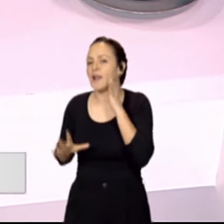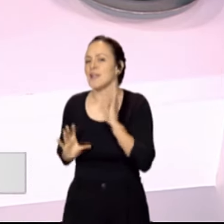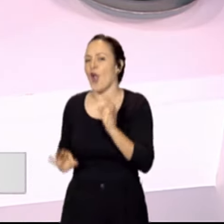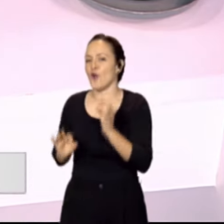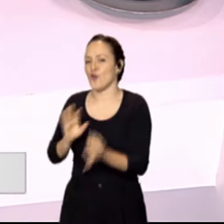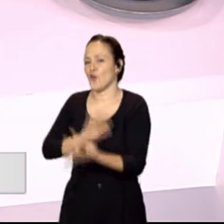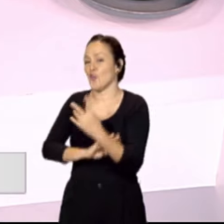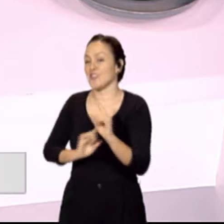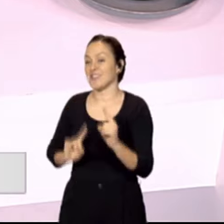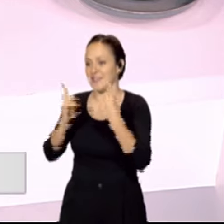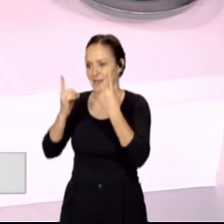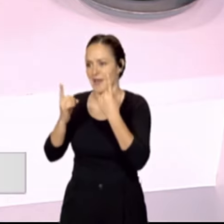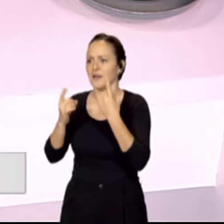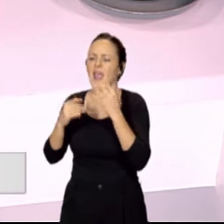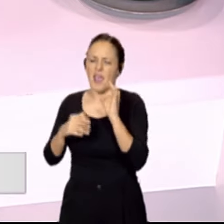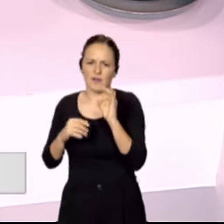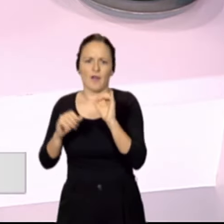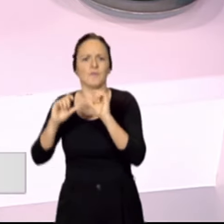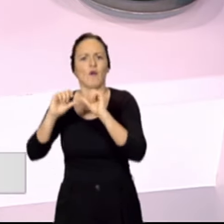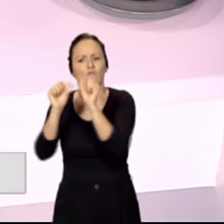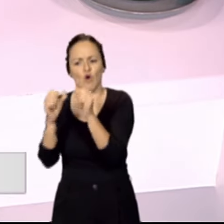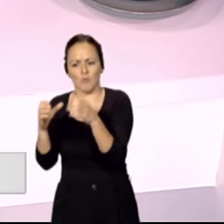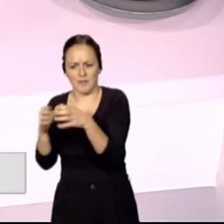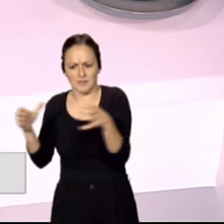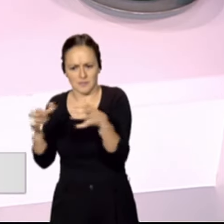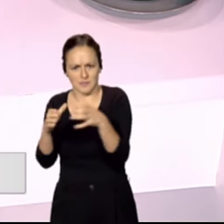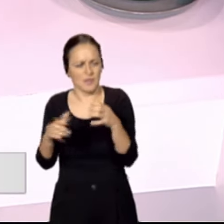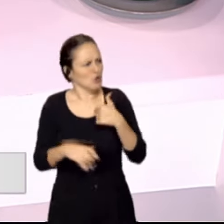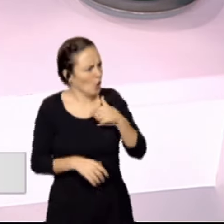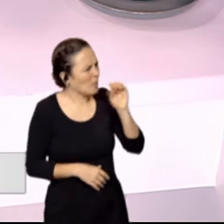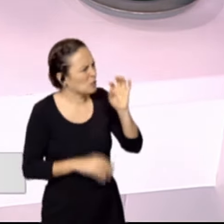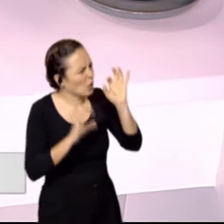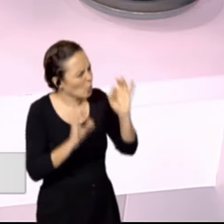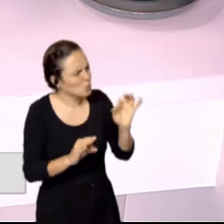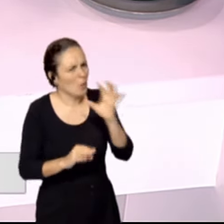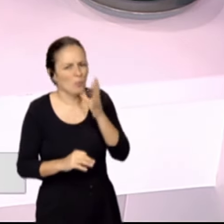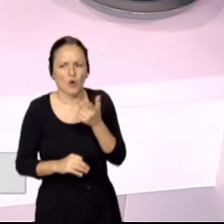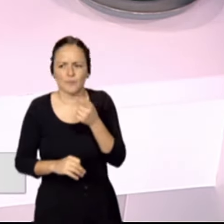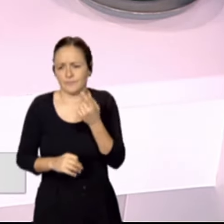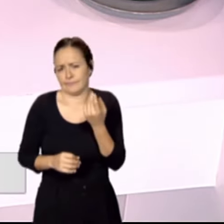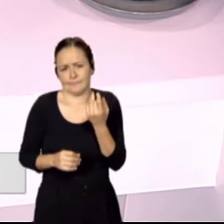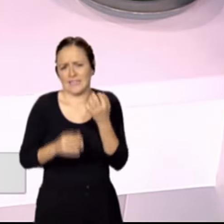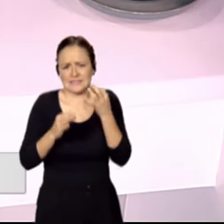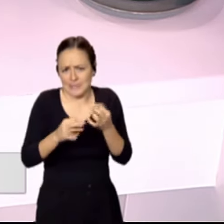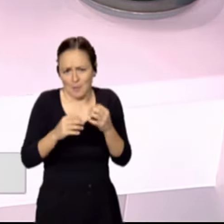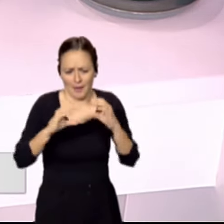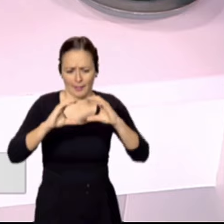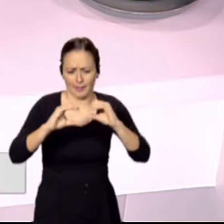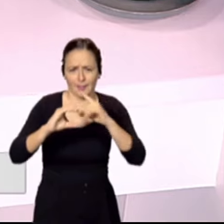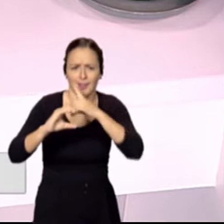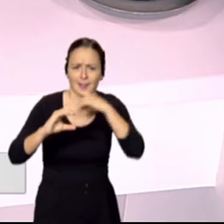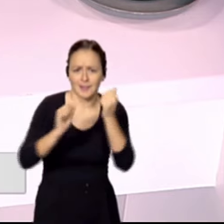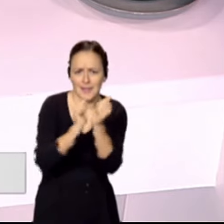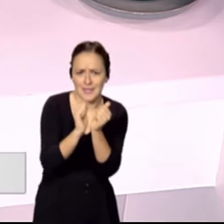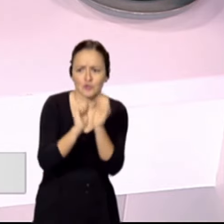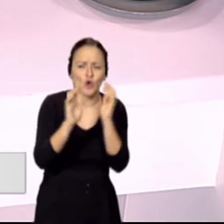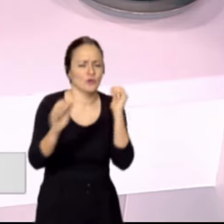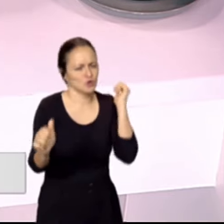tenemos pues algunos de los formatos la te quería preguntar por eso porque está la típica tarta de queso de de toda la vida